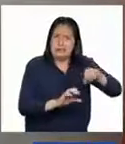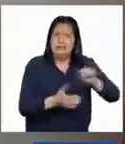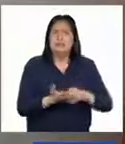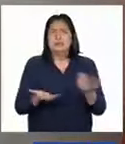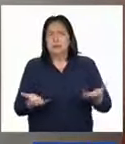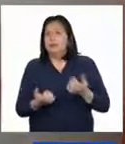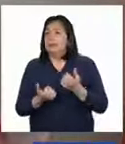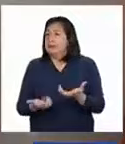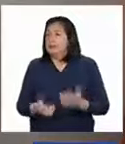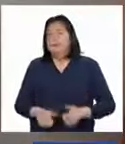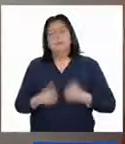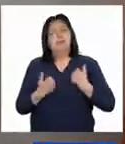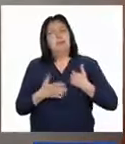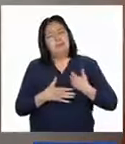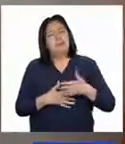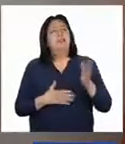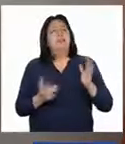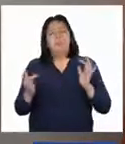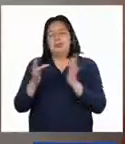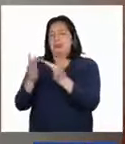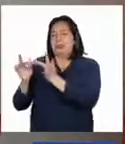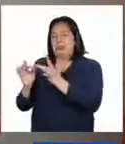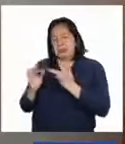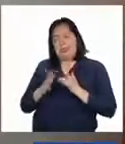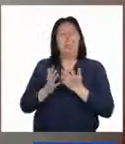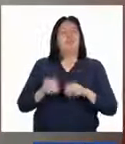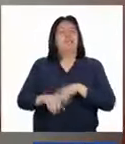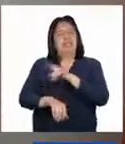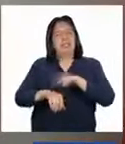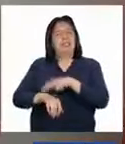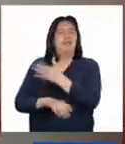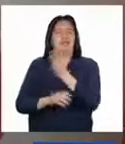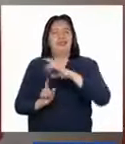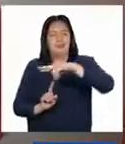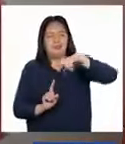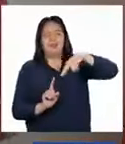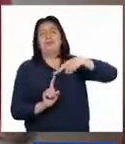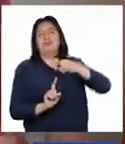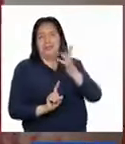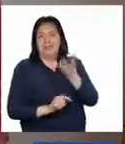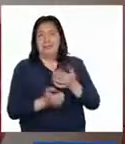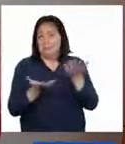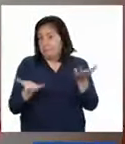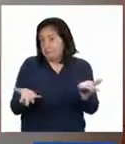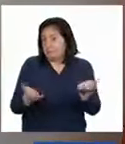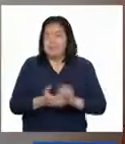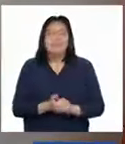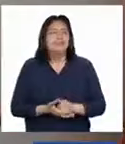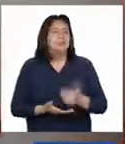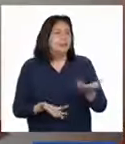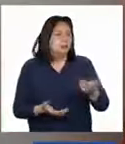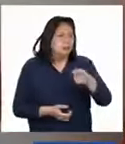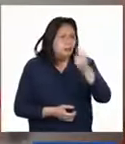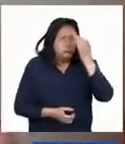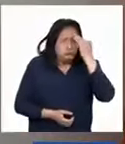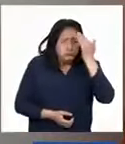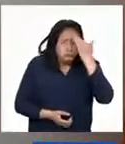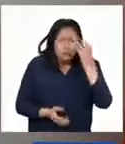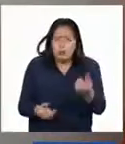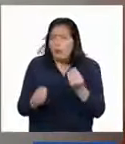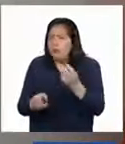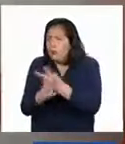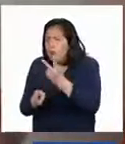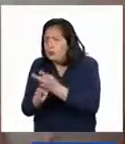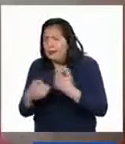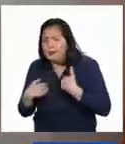de esta manera vivirán más conectados al mundo natural que nos rodea. Así, sabrán cómo cuidar